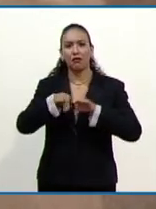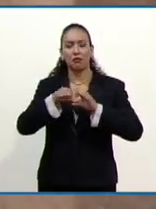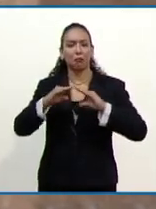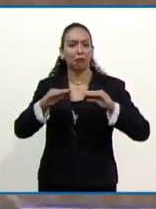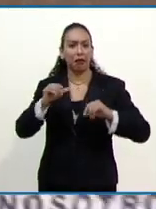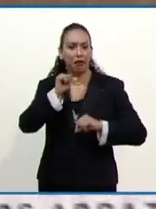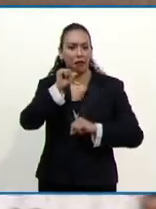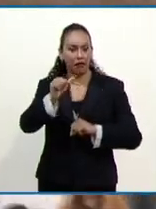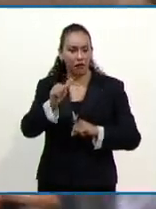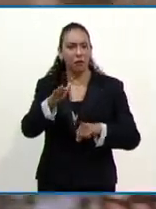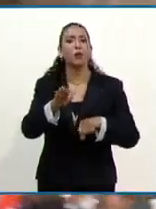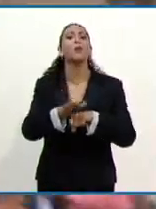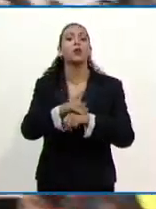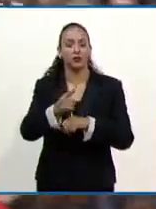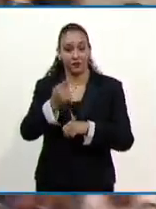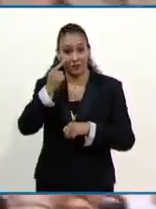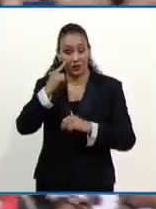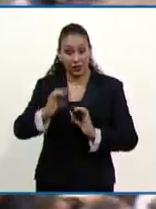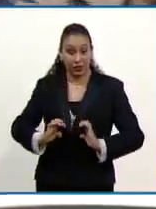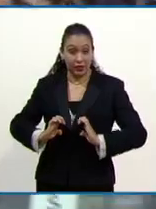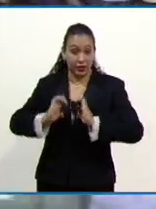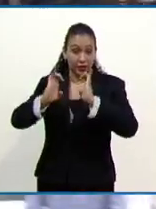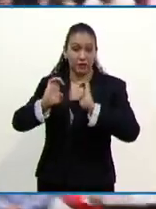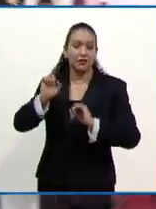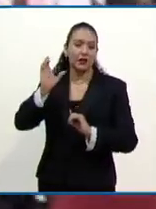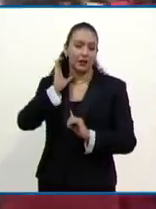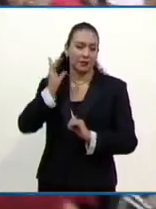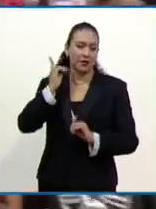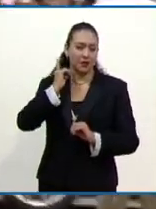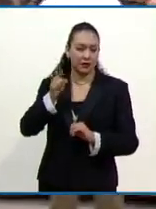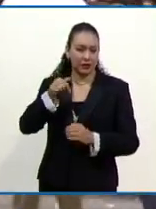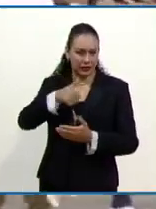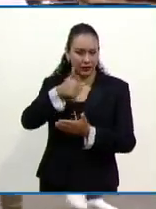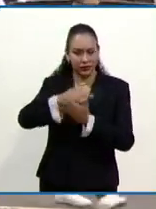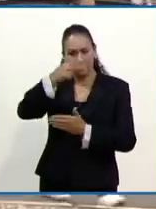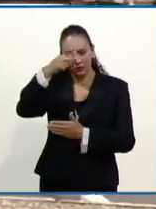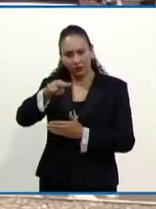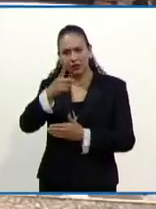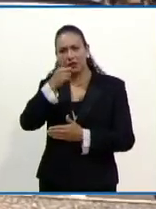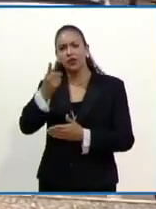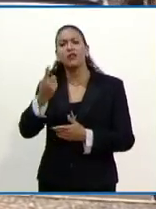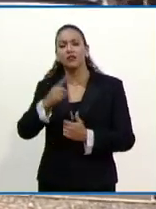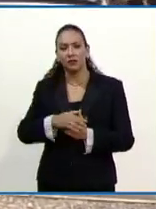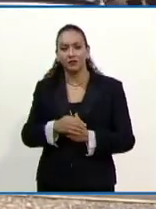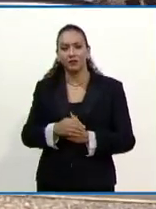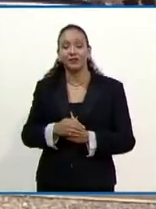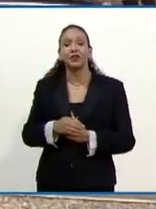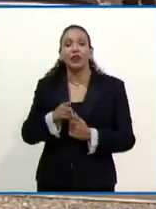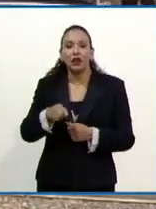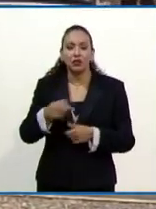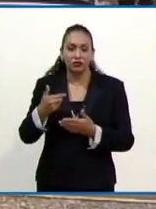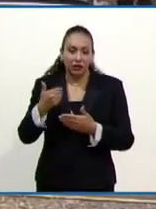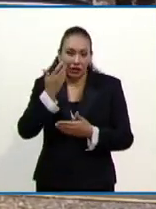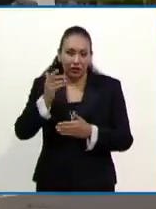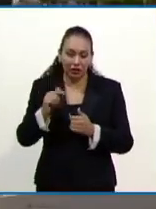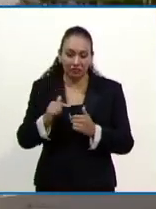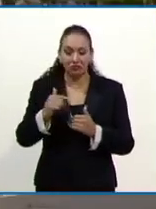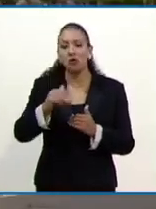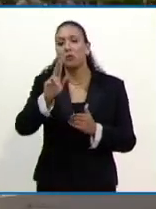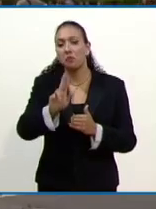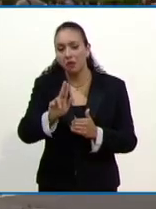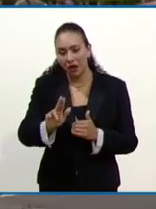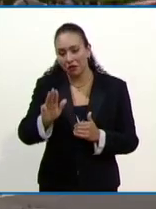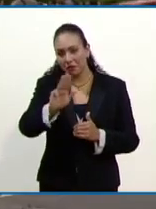Federación. En el Palacio de Justicia de San Lázaro, en la Ciudad de México, explicaron que las movilizaciones se adelantaron a lo previsto debido